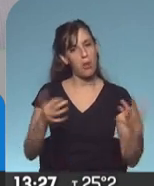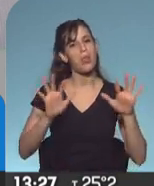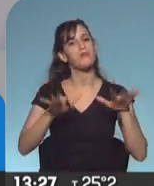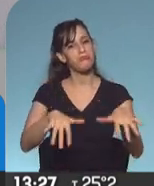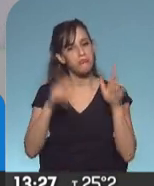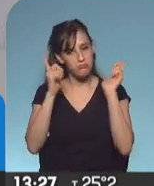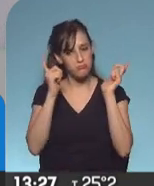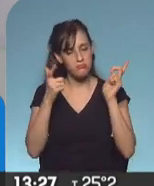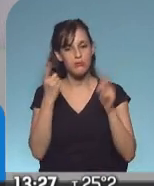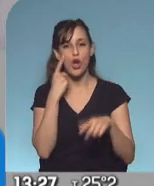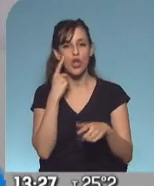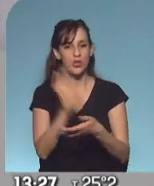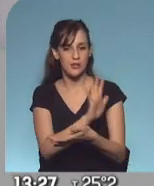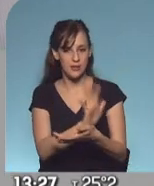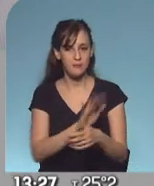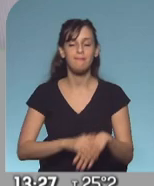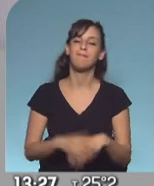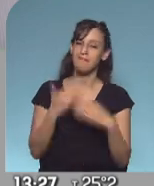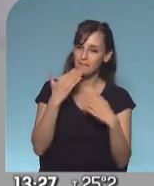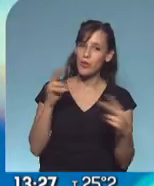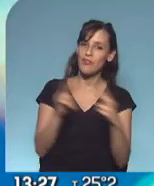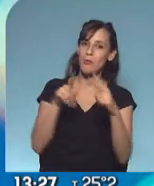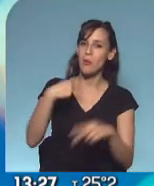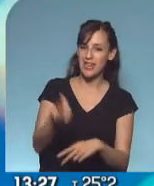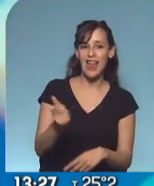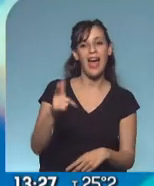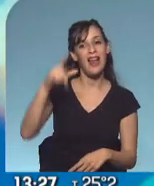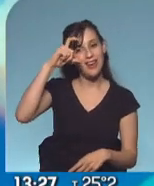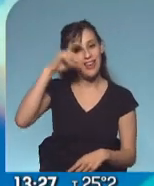más del cine. Alejo, nos reencontramos mañana, por supuesto. Claro. Ahora el tiempo.